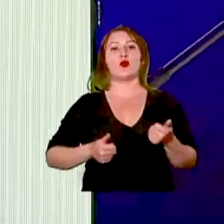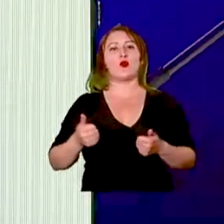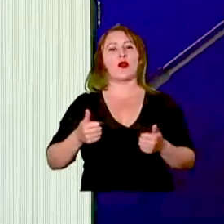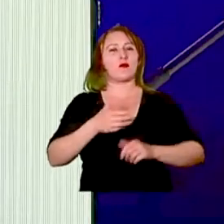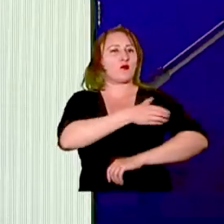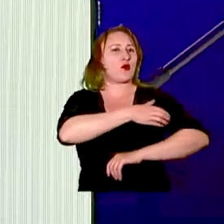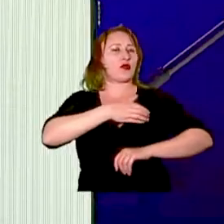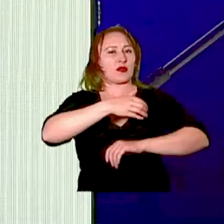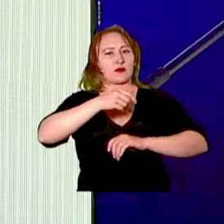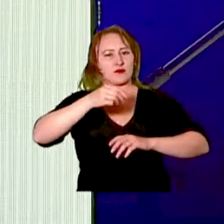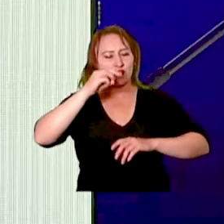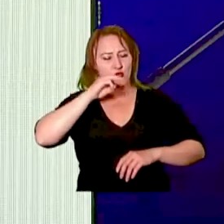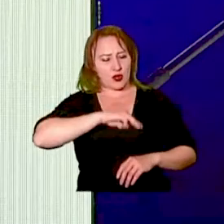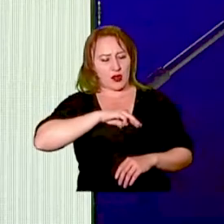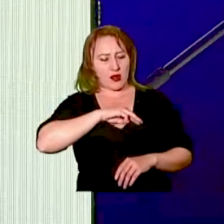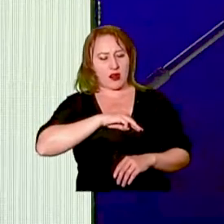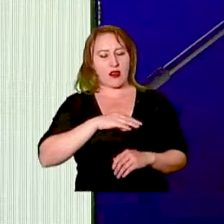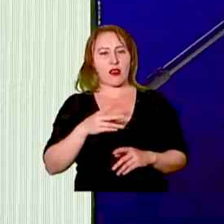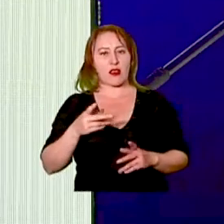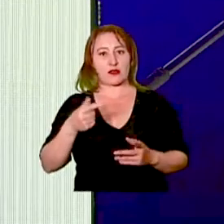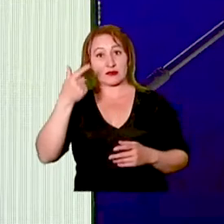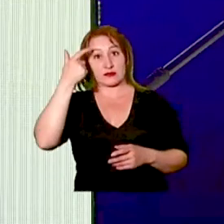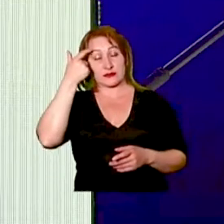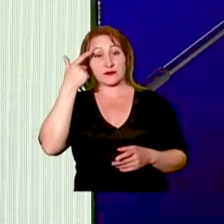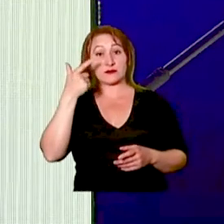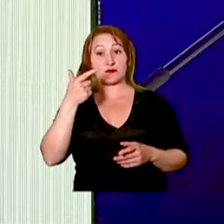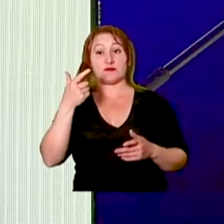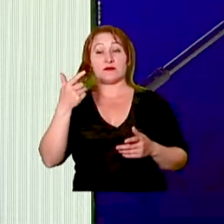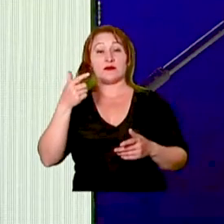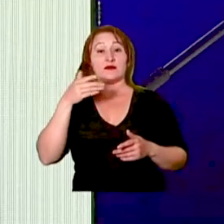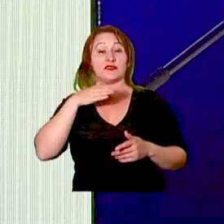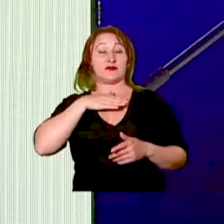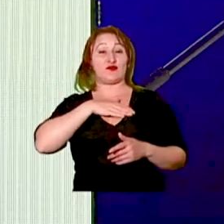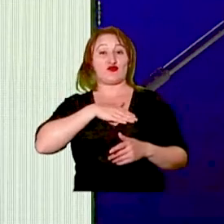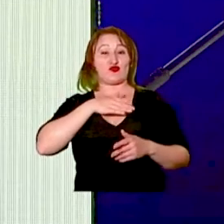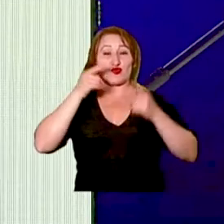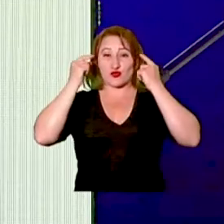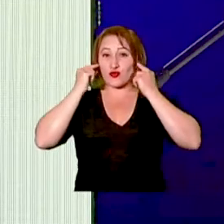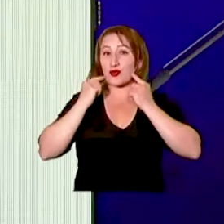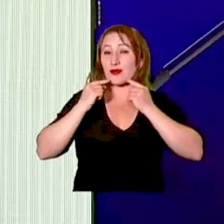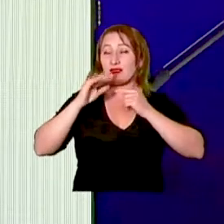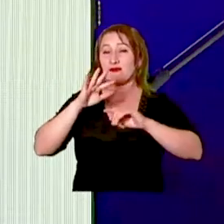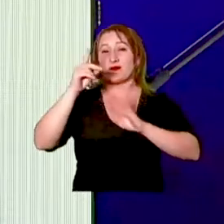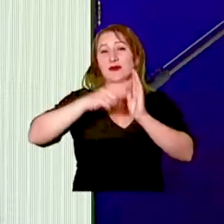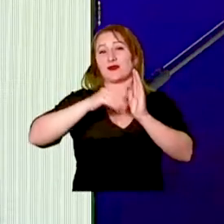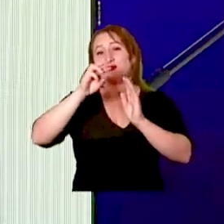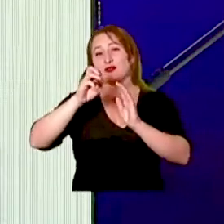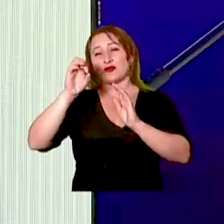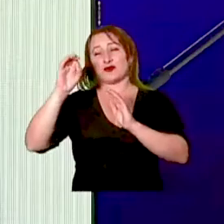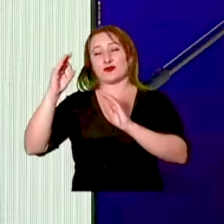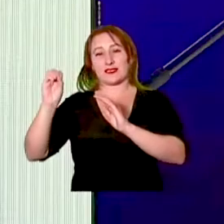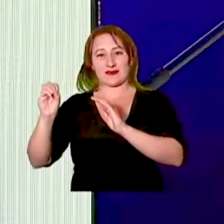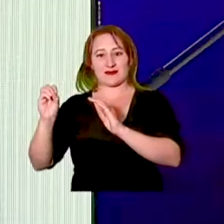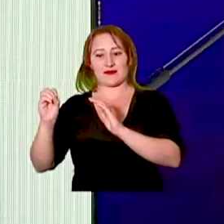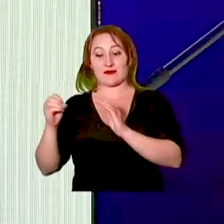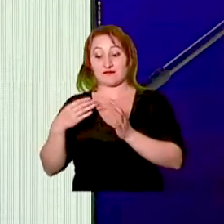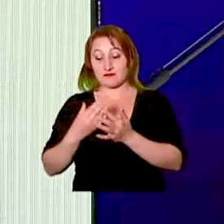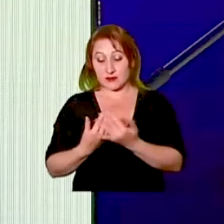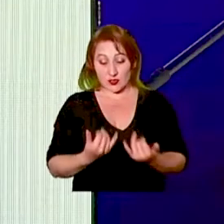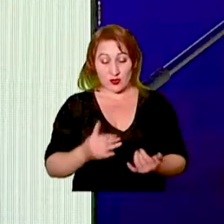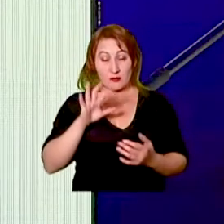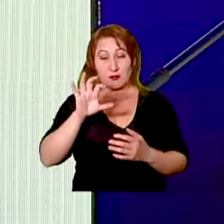ese poder moral que pensó el libertador Simón Bolívar en 1830, en un país hoy